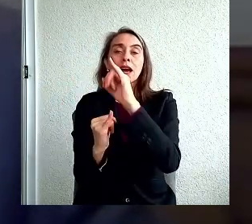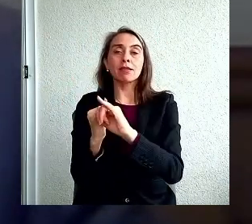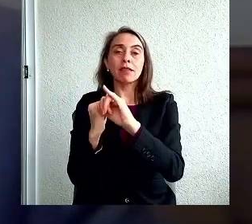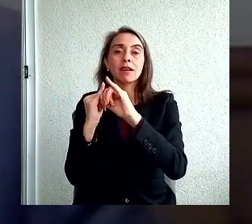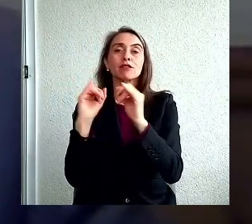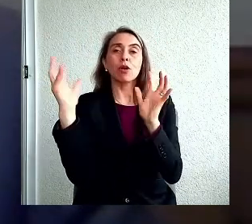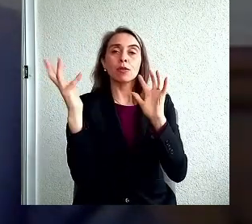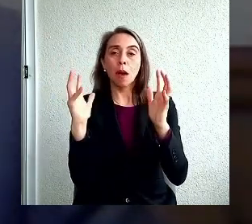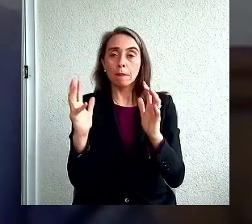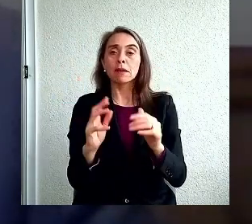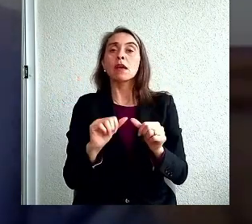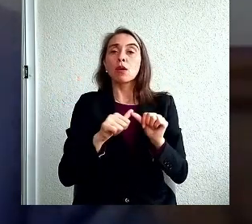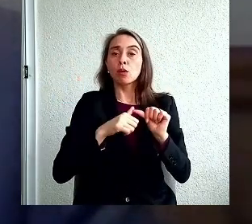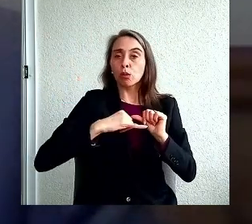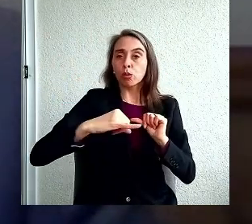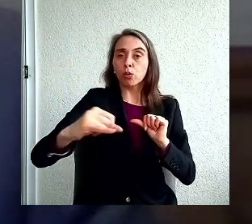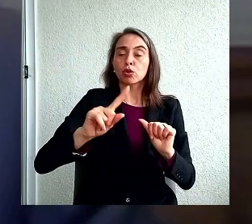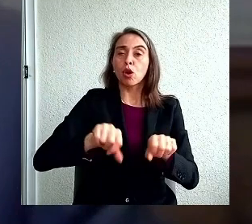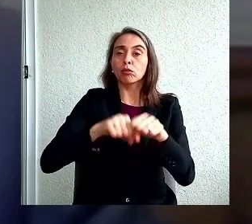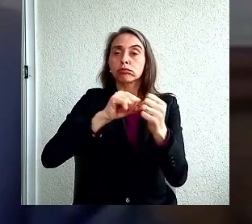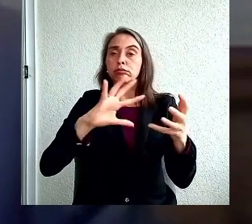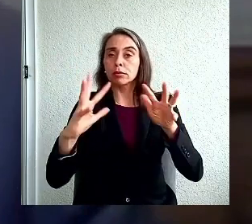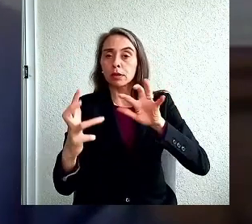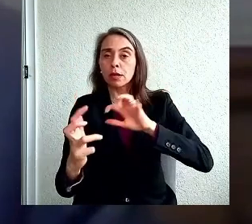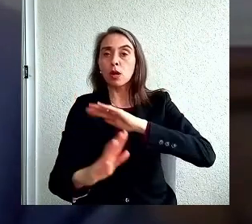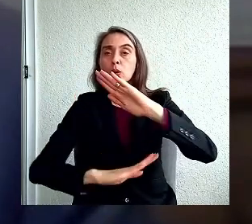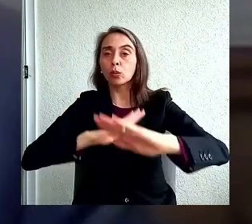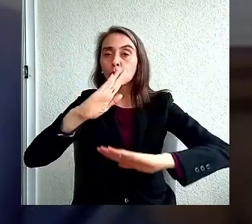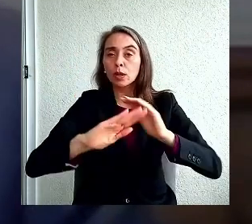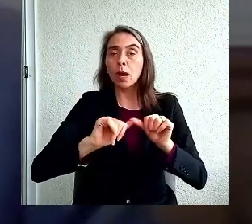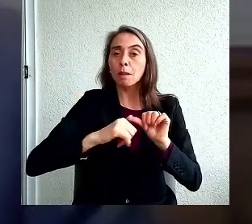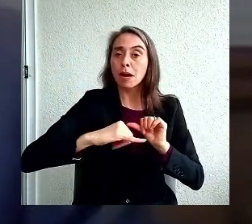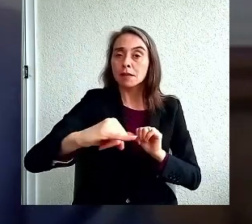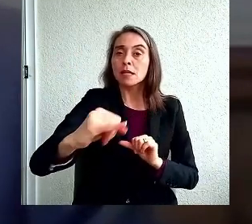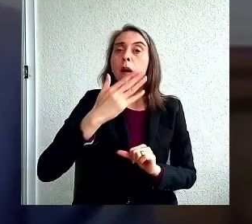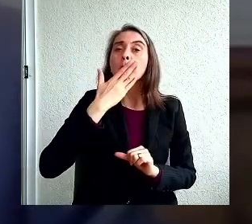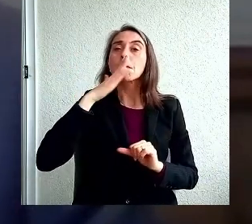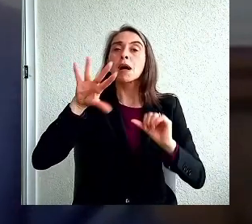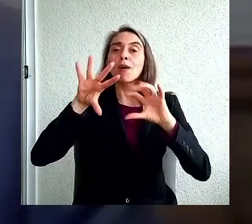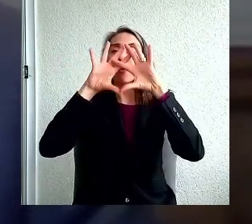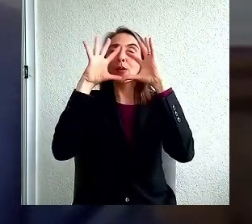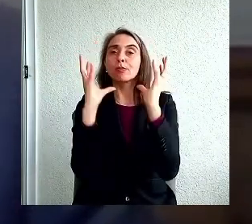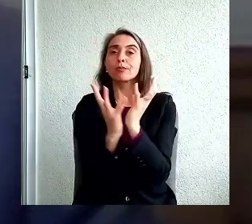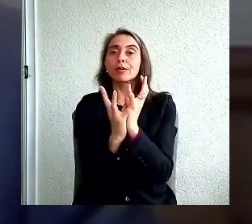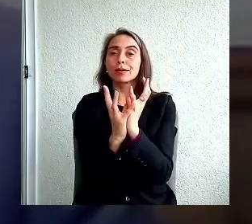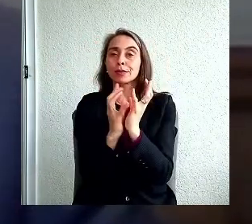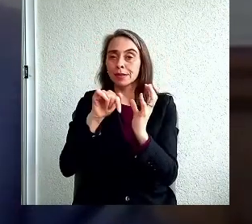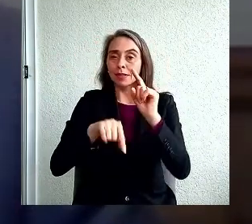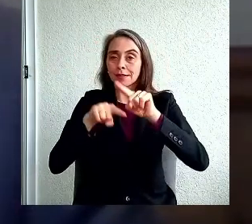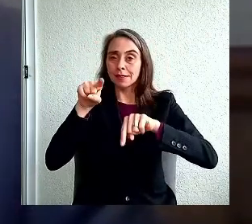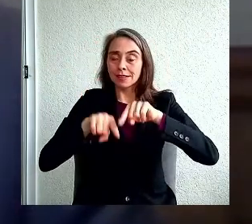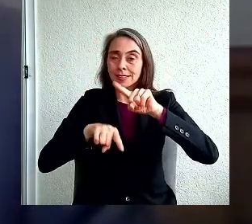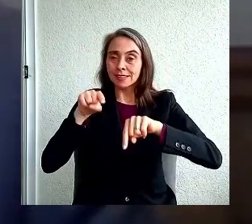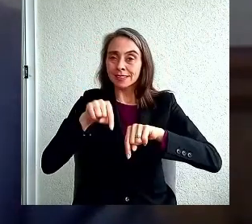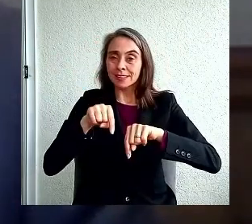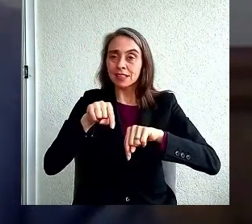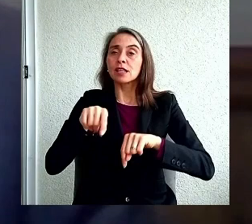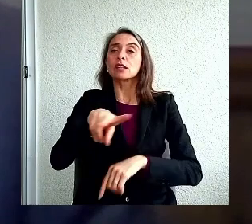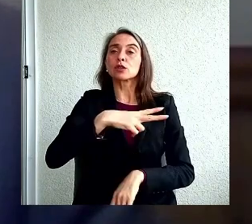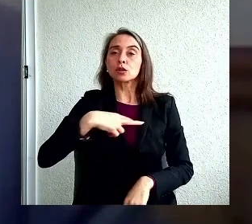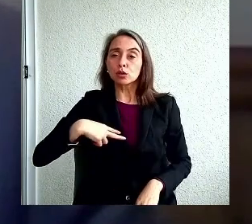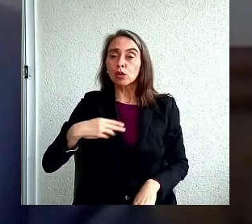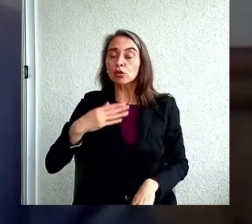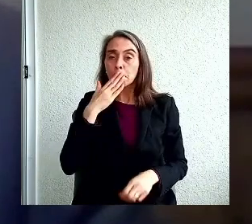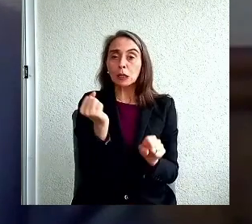conservar, proteger y mejorar el planeta. Y hemos optimizado nuestro quehacer para generar importantes desarrollos